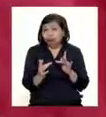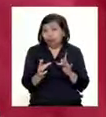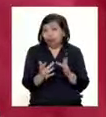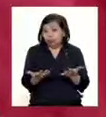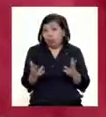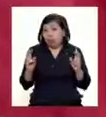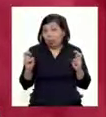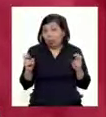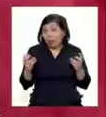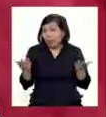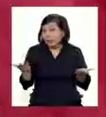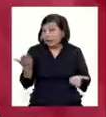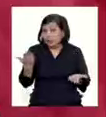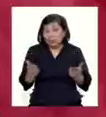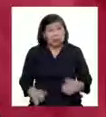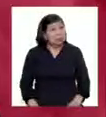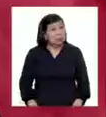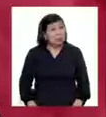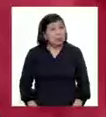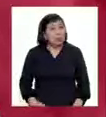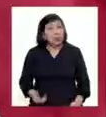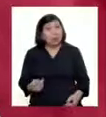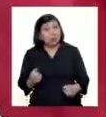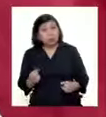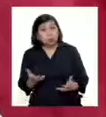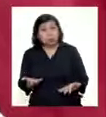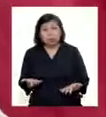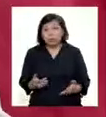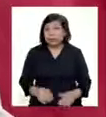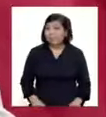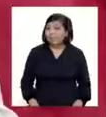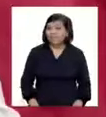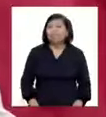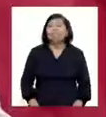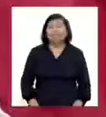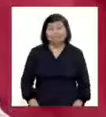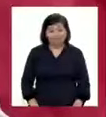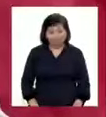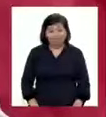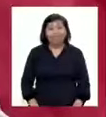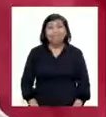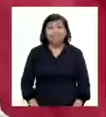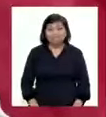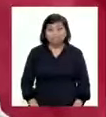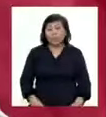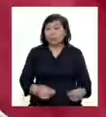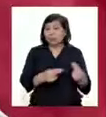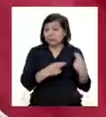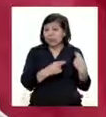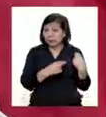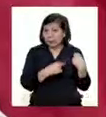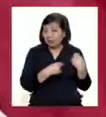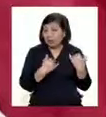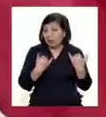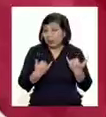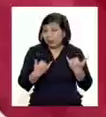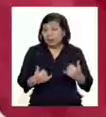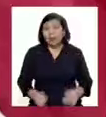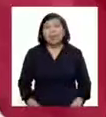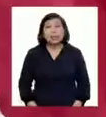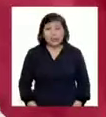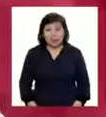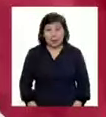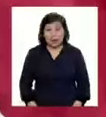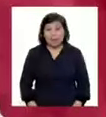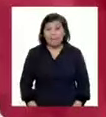a temas, digamos, de inseguridad, ¿no? Por llamarlo de alguna manera. Sí, es correcto. Uno de los compromisos que se asumieron aquí,